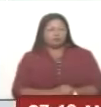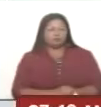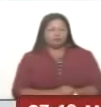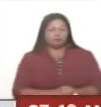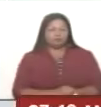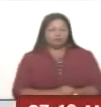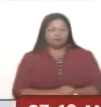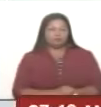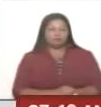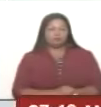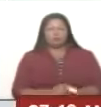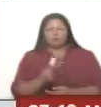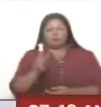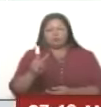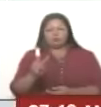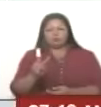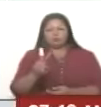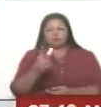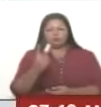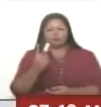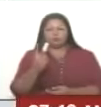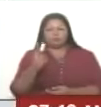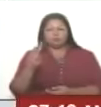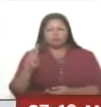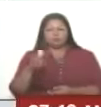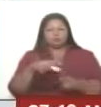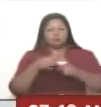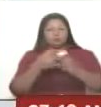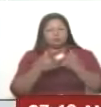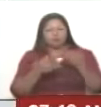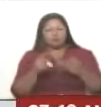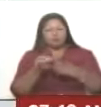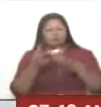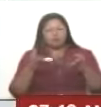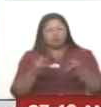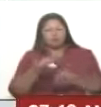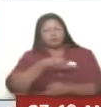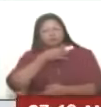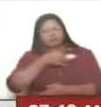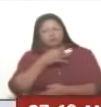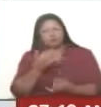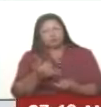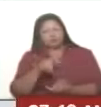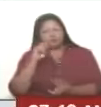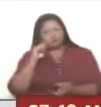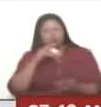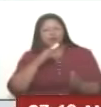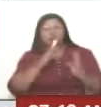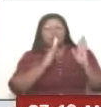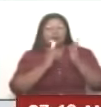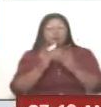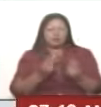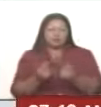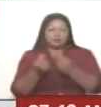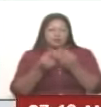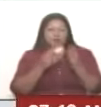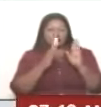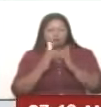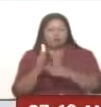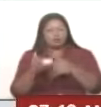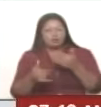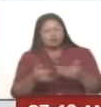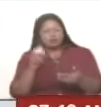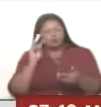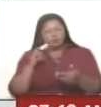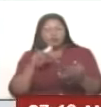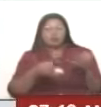dos condiciones. La primera es un gobierno socialista, que garantice que la riqueza se distribuya en términos de